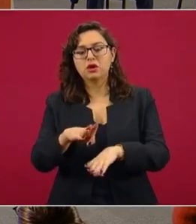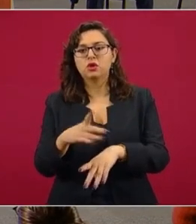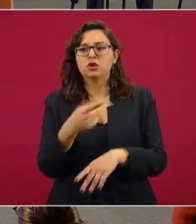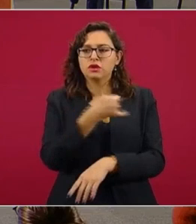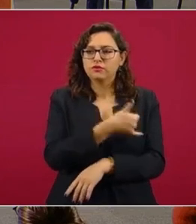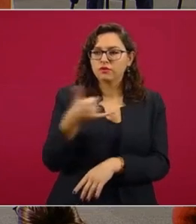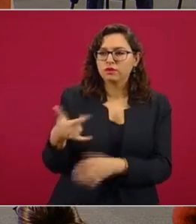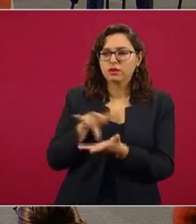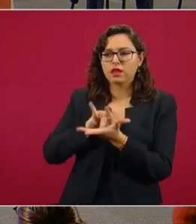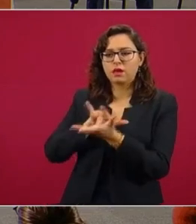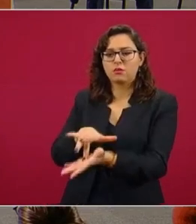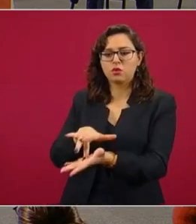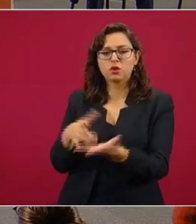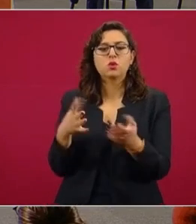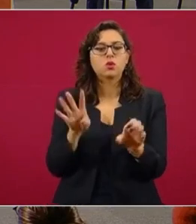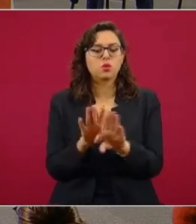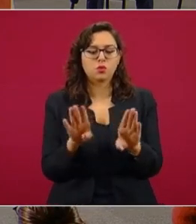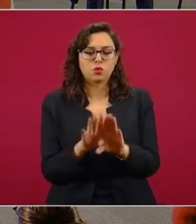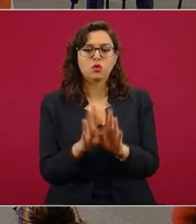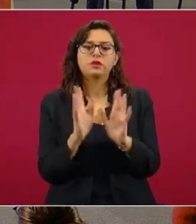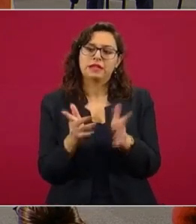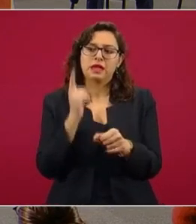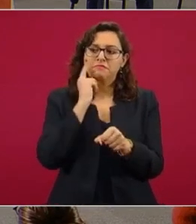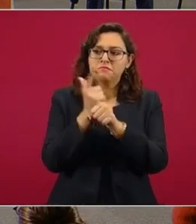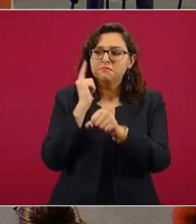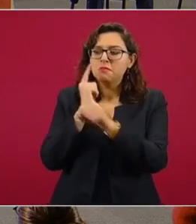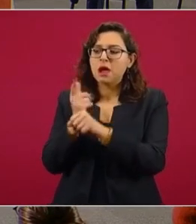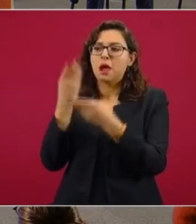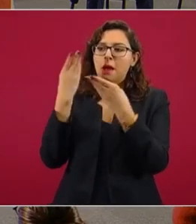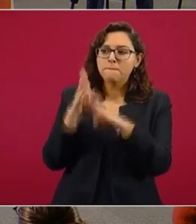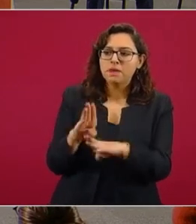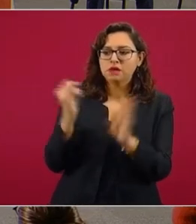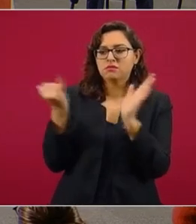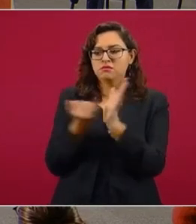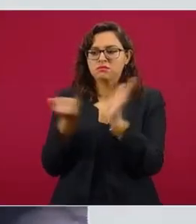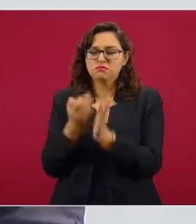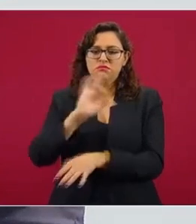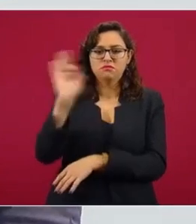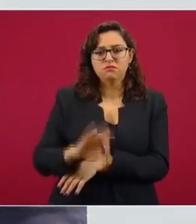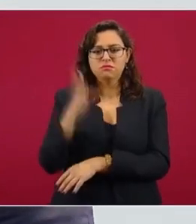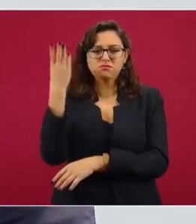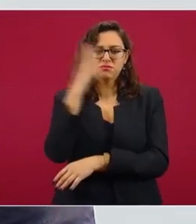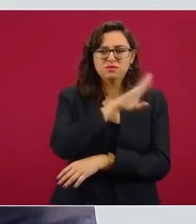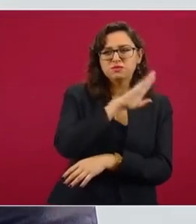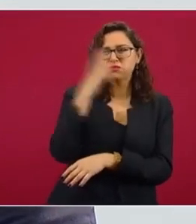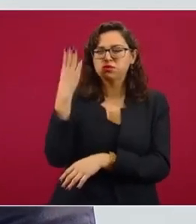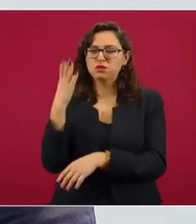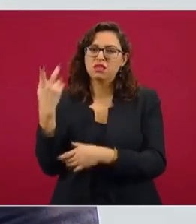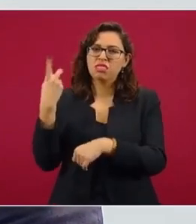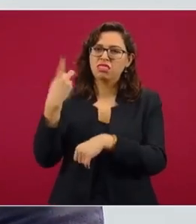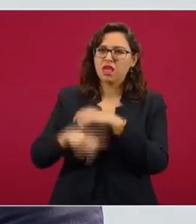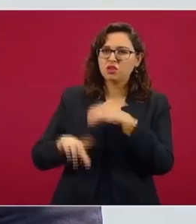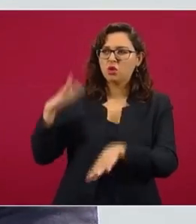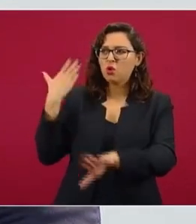detectar cuáles son los créditos que están en condiciones, por ejemplo, de tasa variable o de condiciones que no convienen hoy al